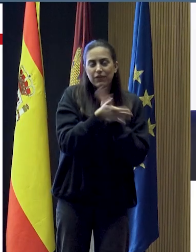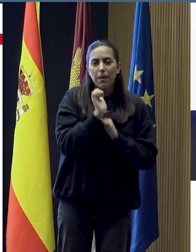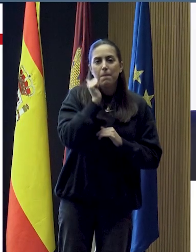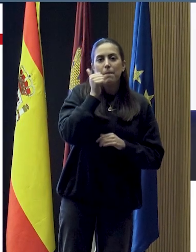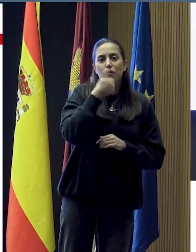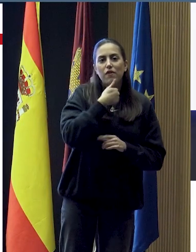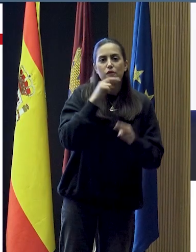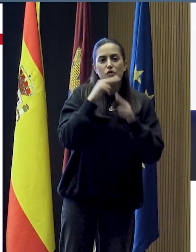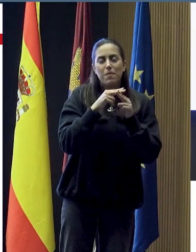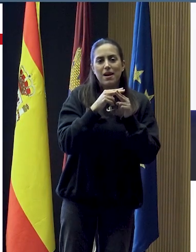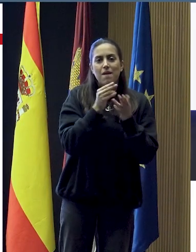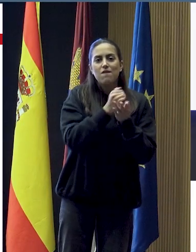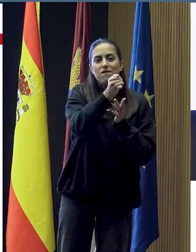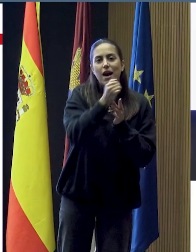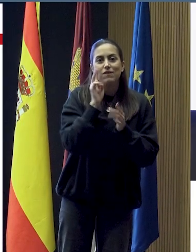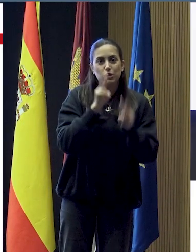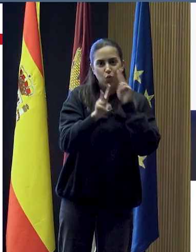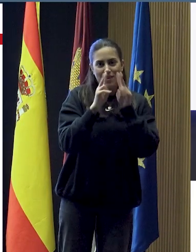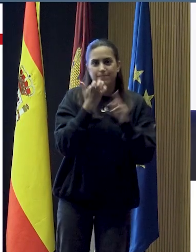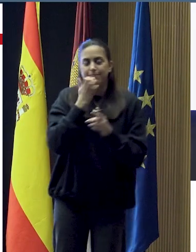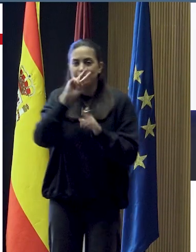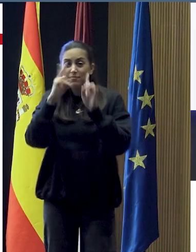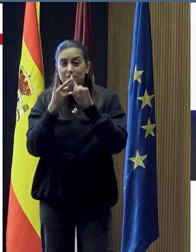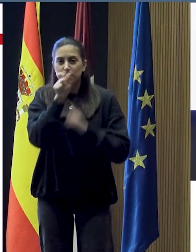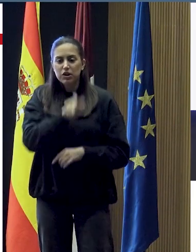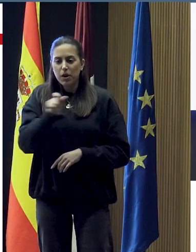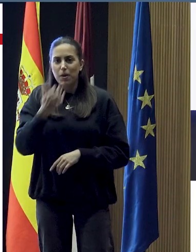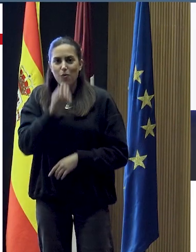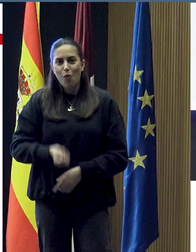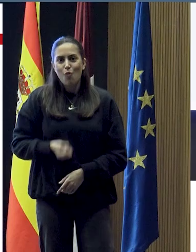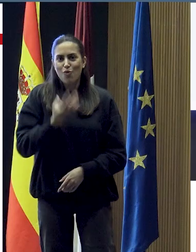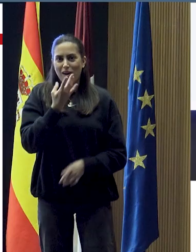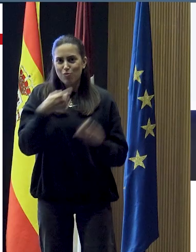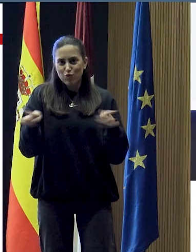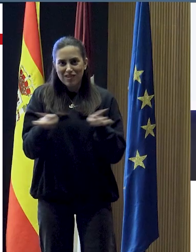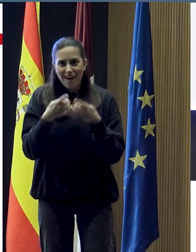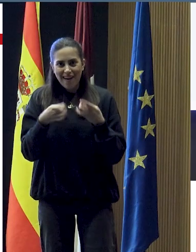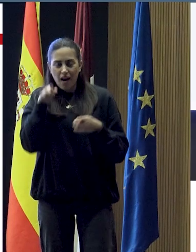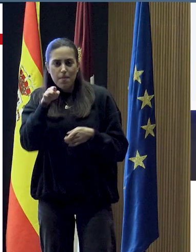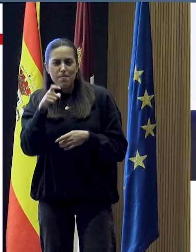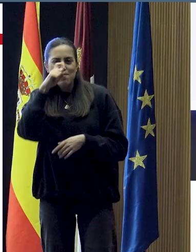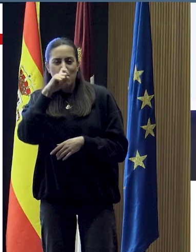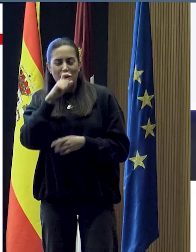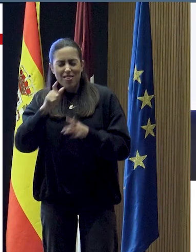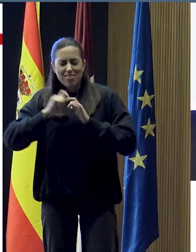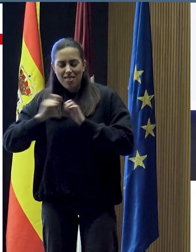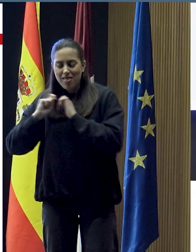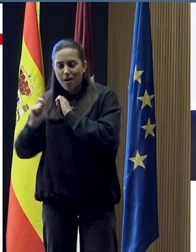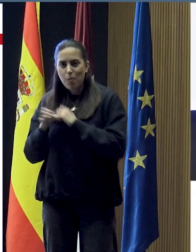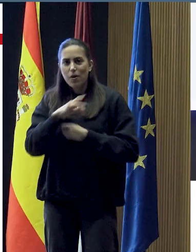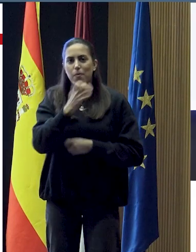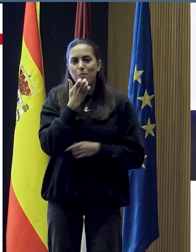vía visual. Pero claro, si a alguien le gusta la música también nos puede generar memorias. Cuando oímos una